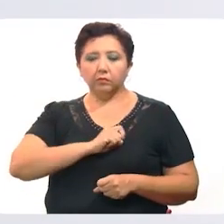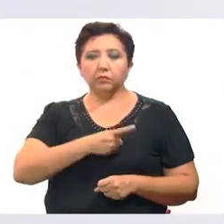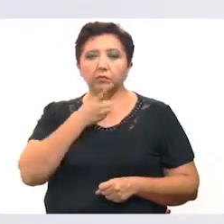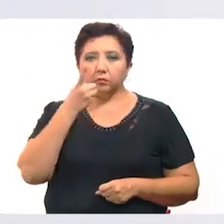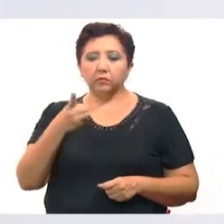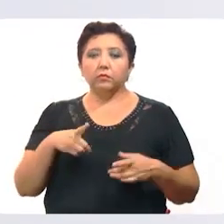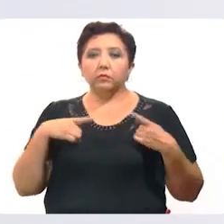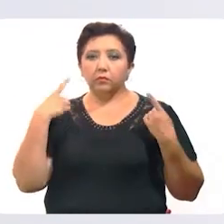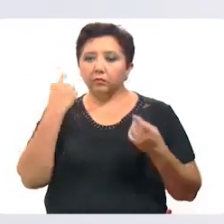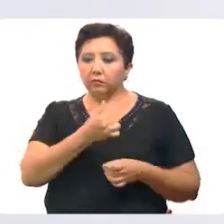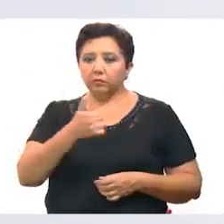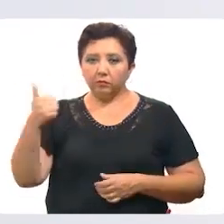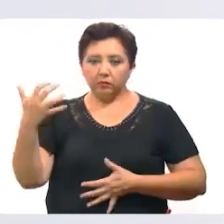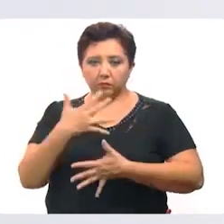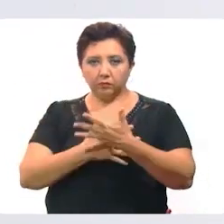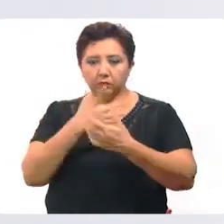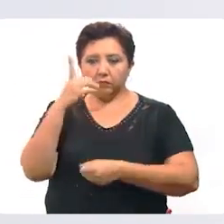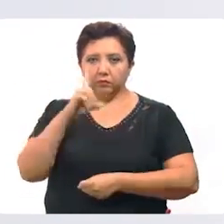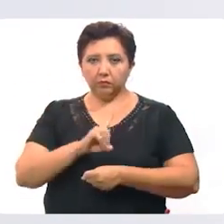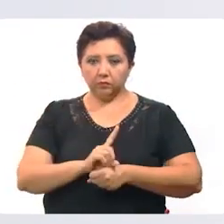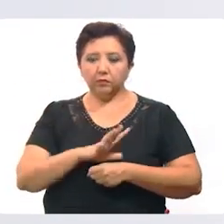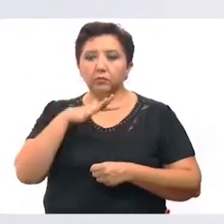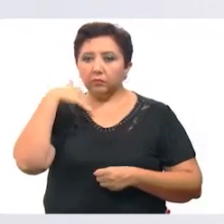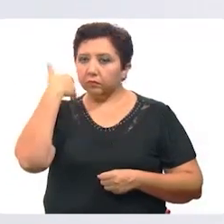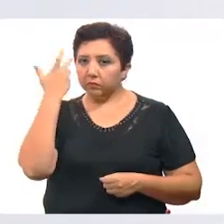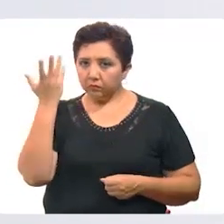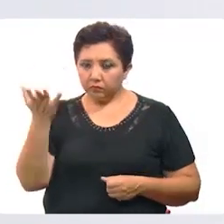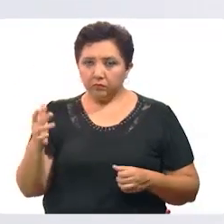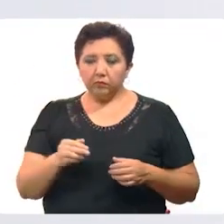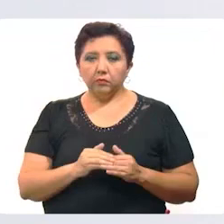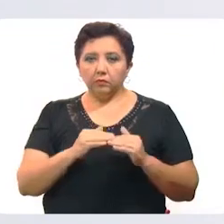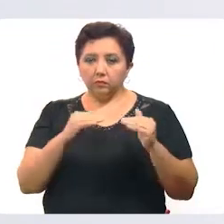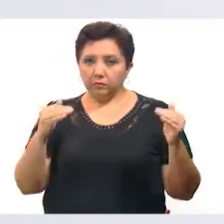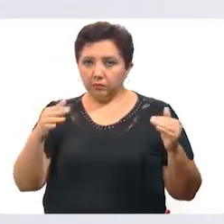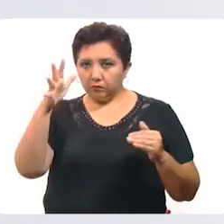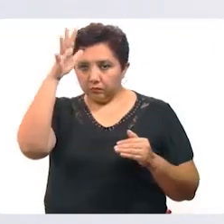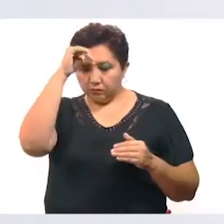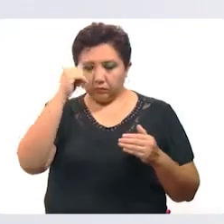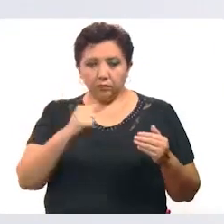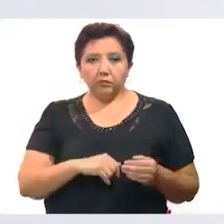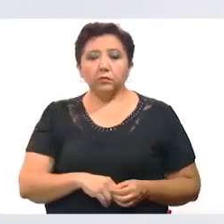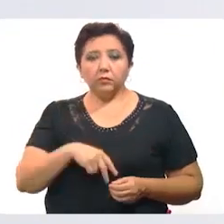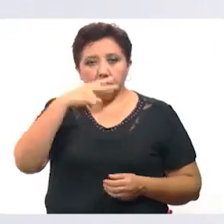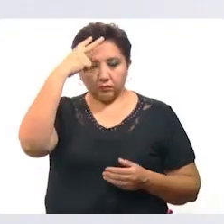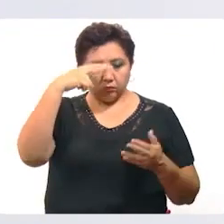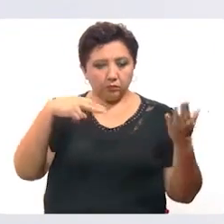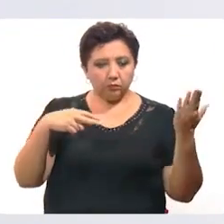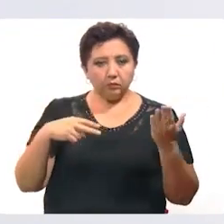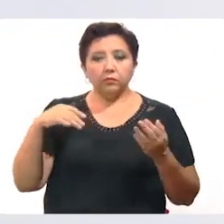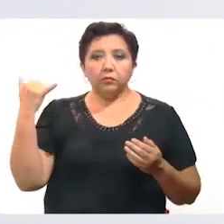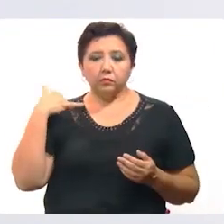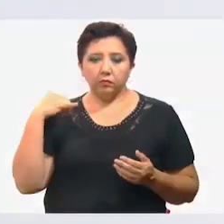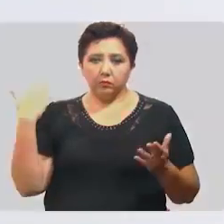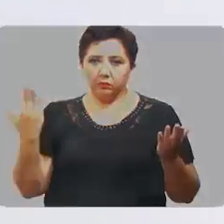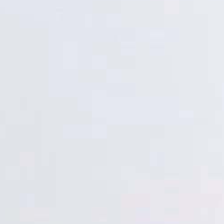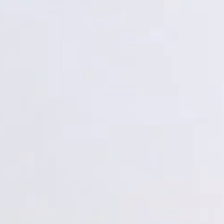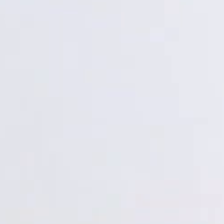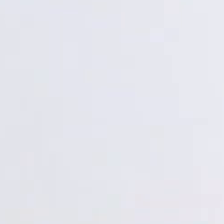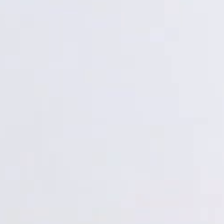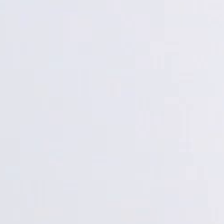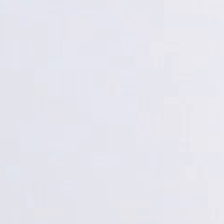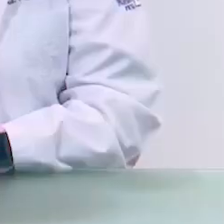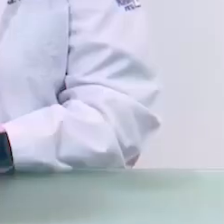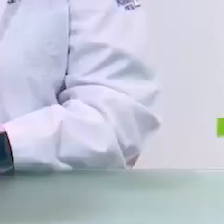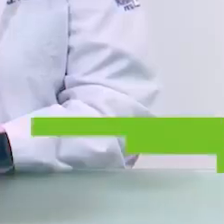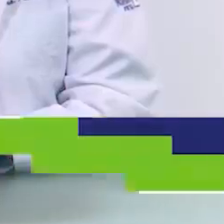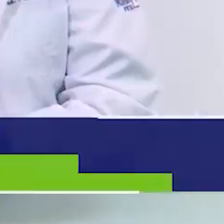se va a dar a conocer cada 15 días, con la finalidad de homologar fechas de presentación con el semáforo quincenal del Gobierno federal. Ese